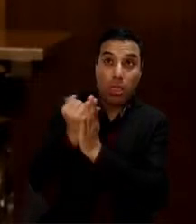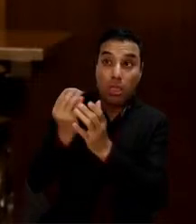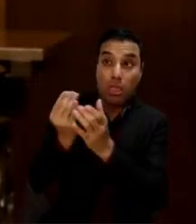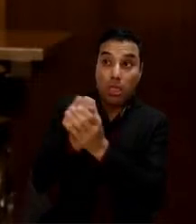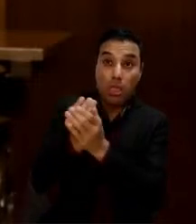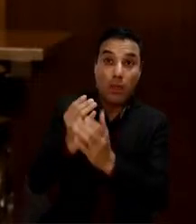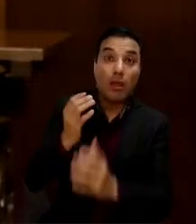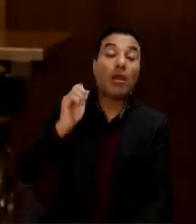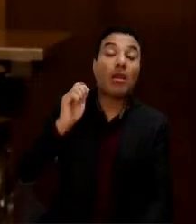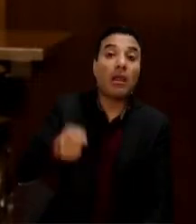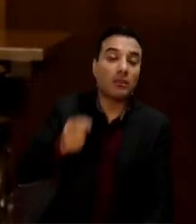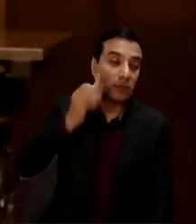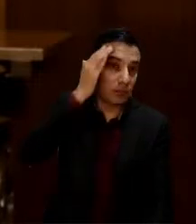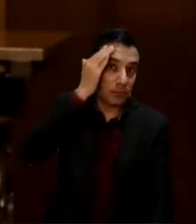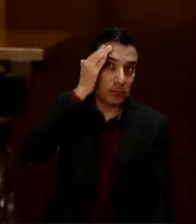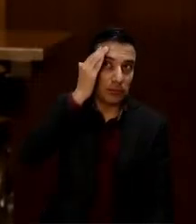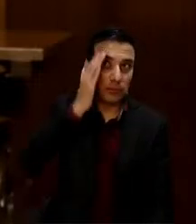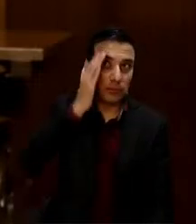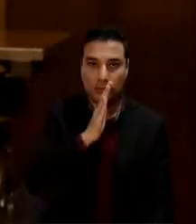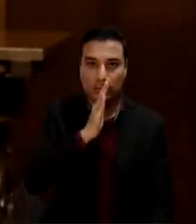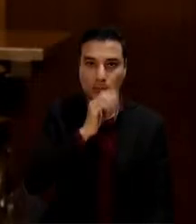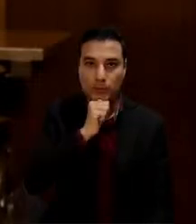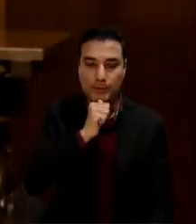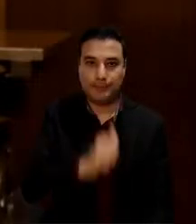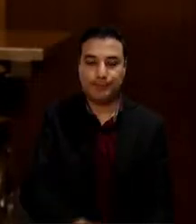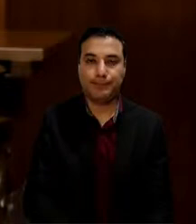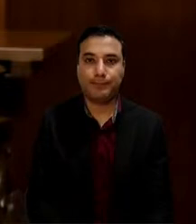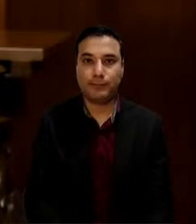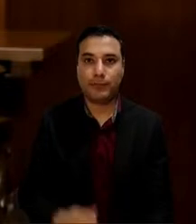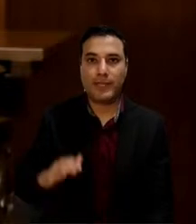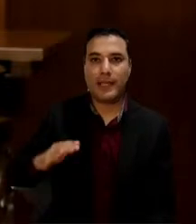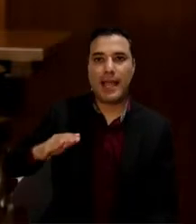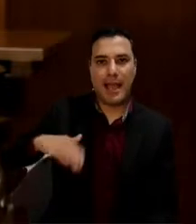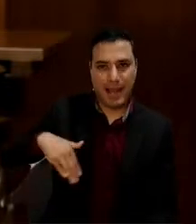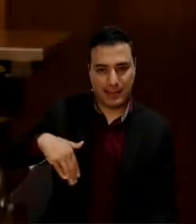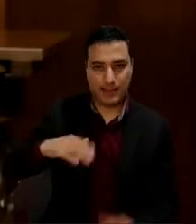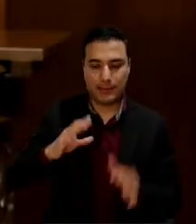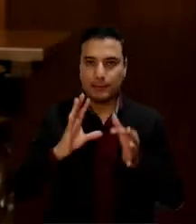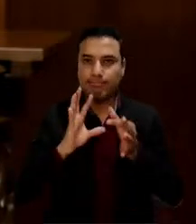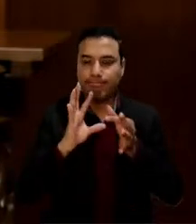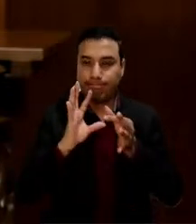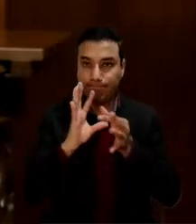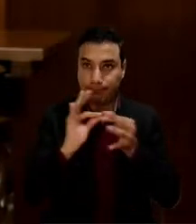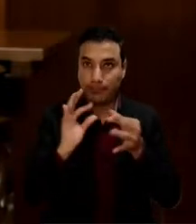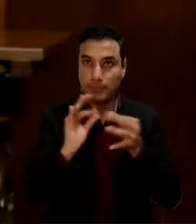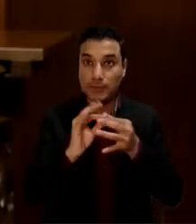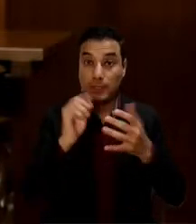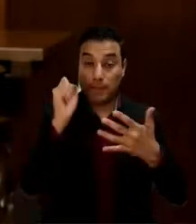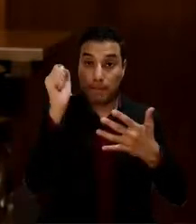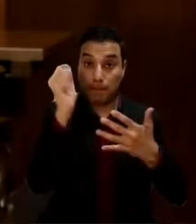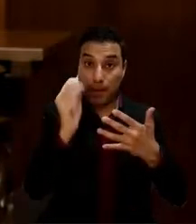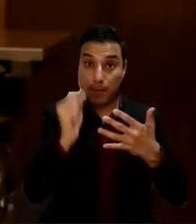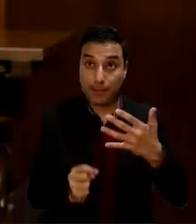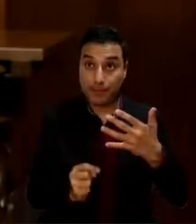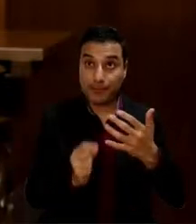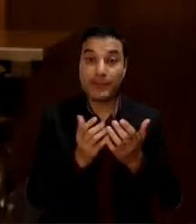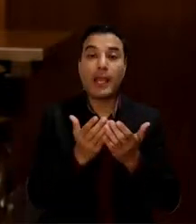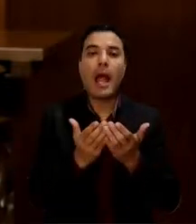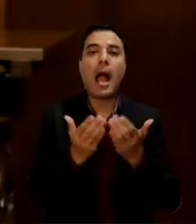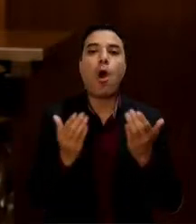Por todo lo anteriormente expuesto, se somete a la elevada consideración de esta